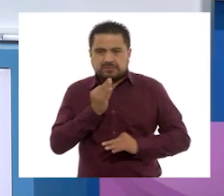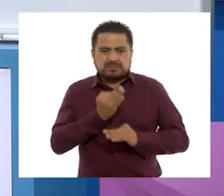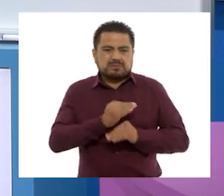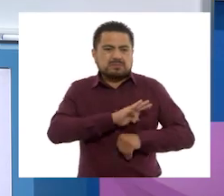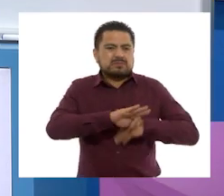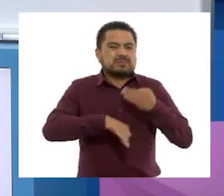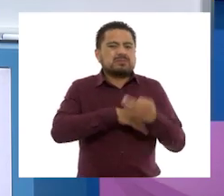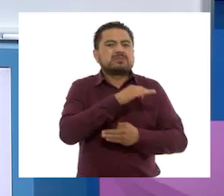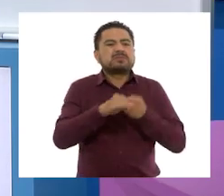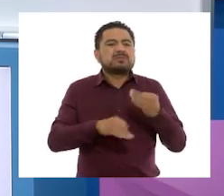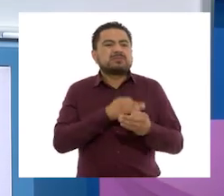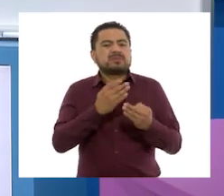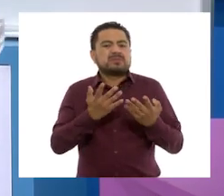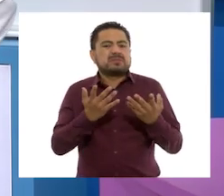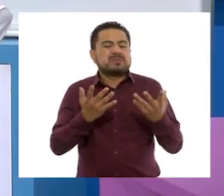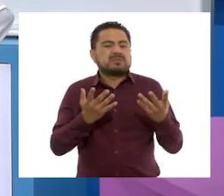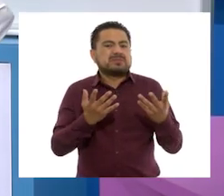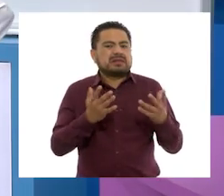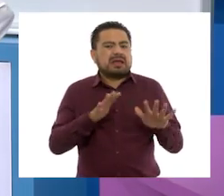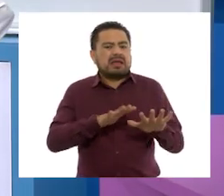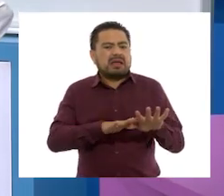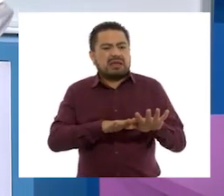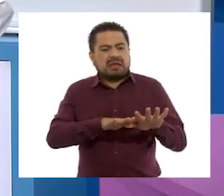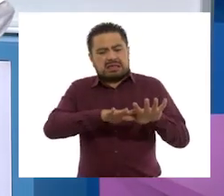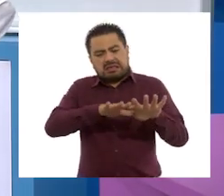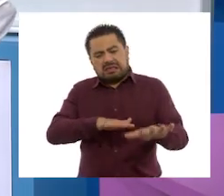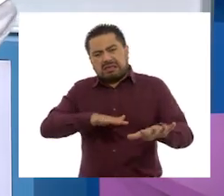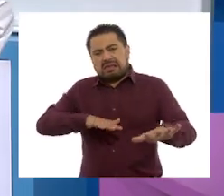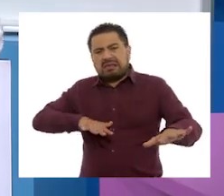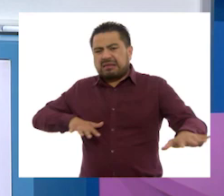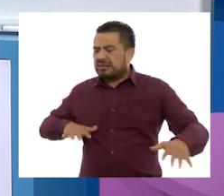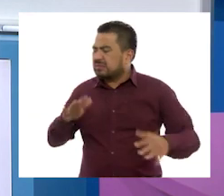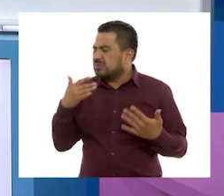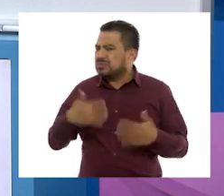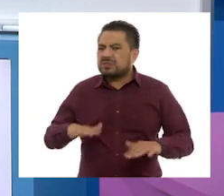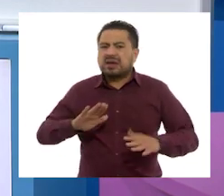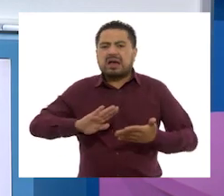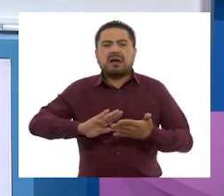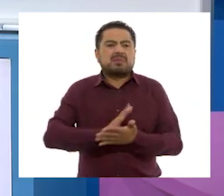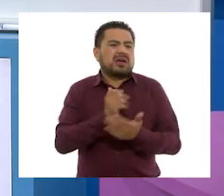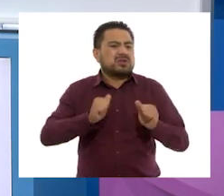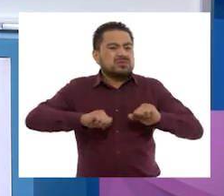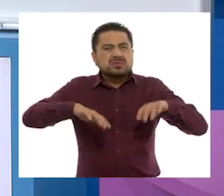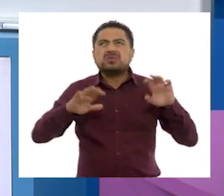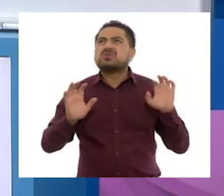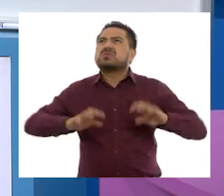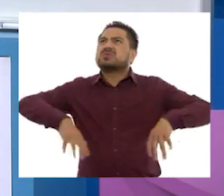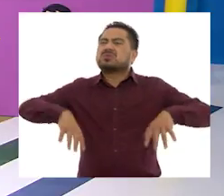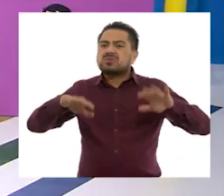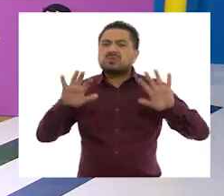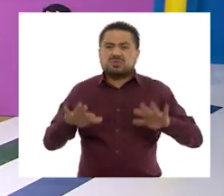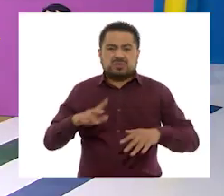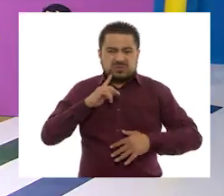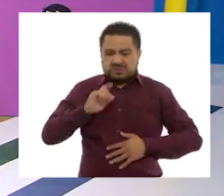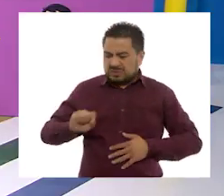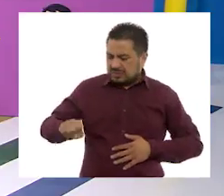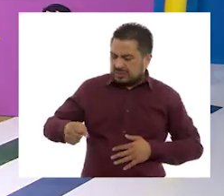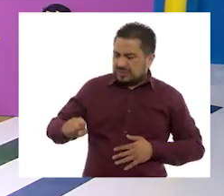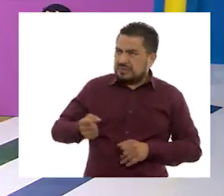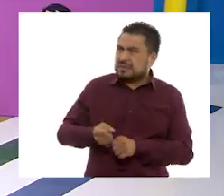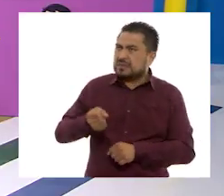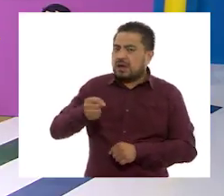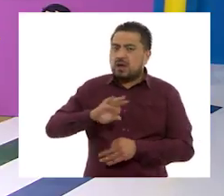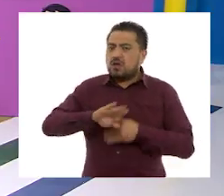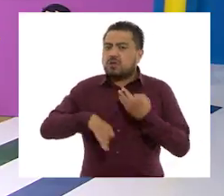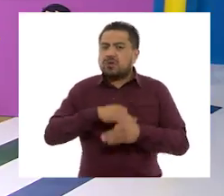todos, no sabes el tráfico que había. No sabes qué cosa. Y luego estaba lloviendo, mira. Mira, ya viste. Ay, no, pero ya